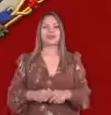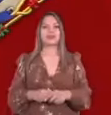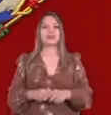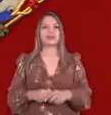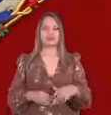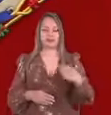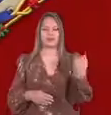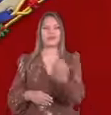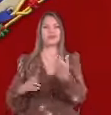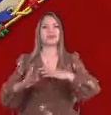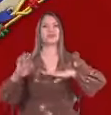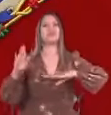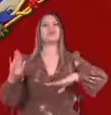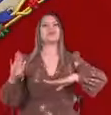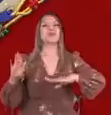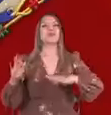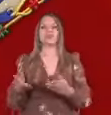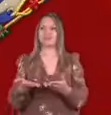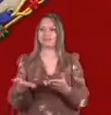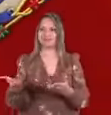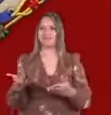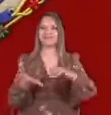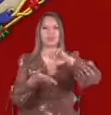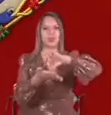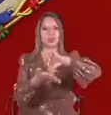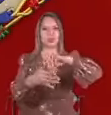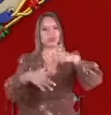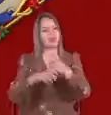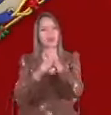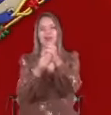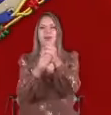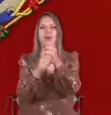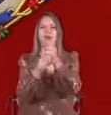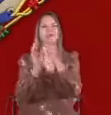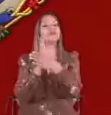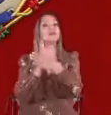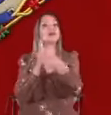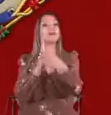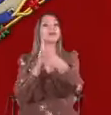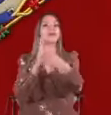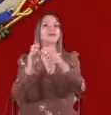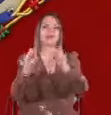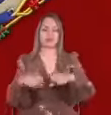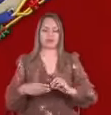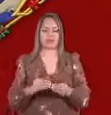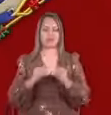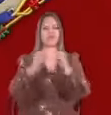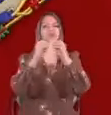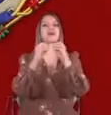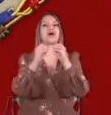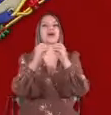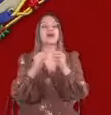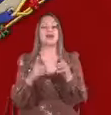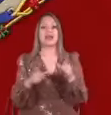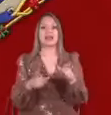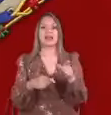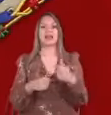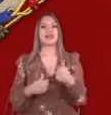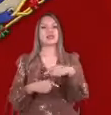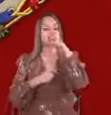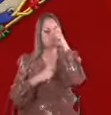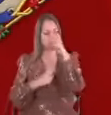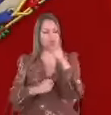nuestro compromiso sea con la ciudad y recuperemos la esperanza en nuestras capacidades para construir días en que la dignidad se haga